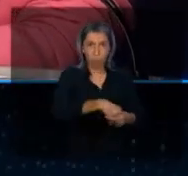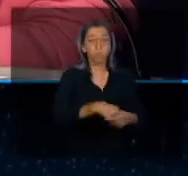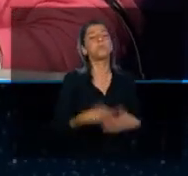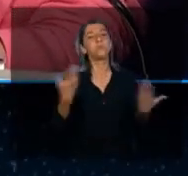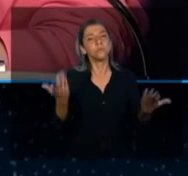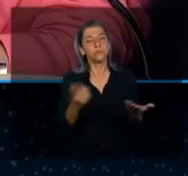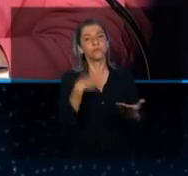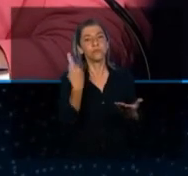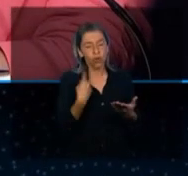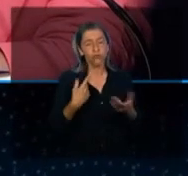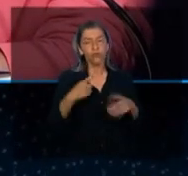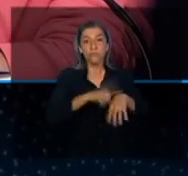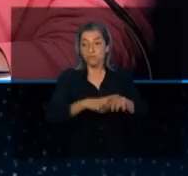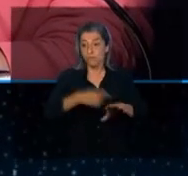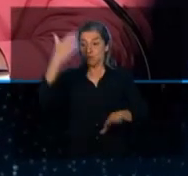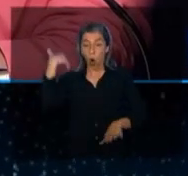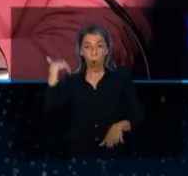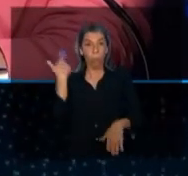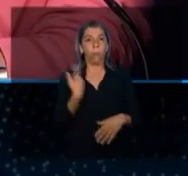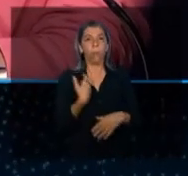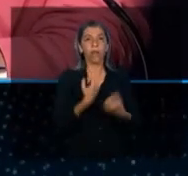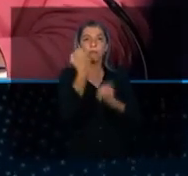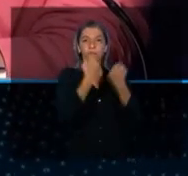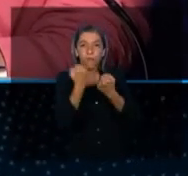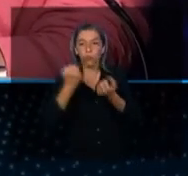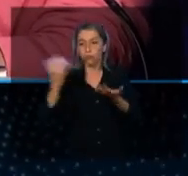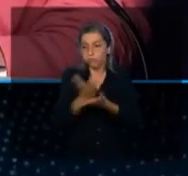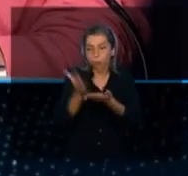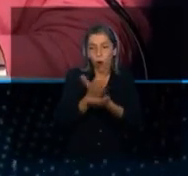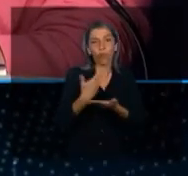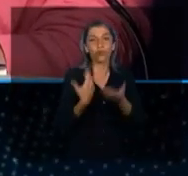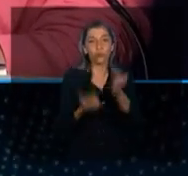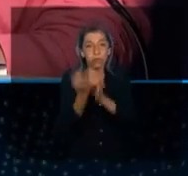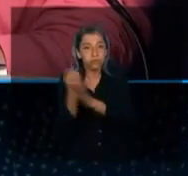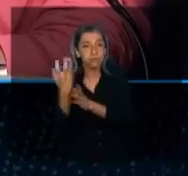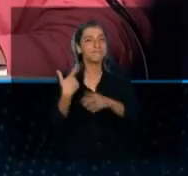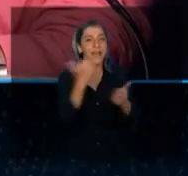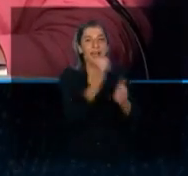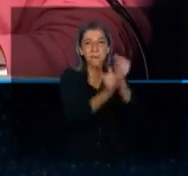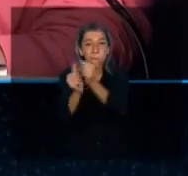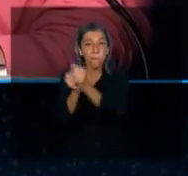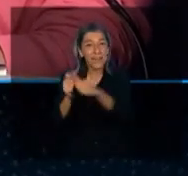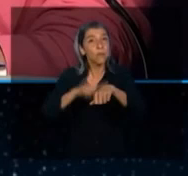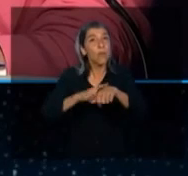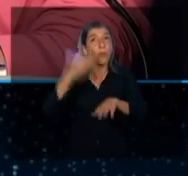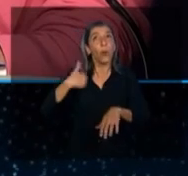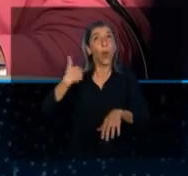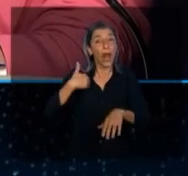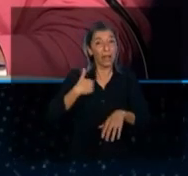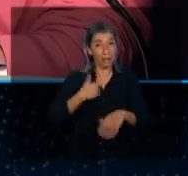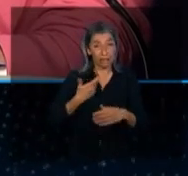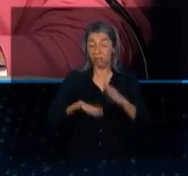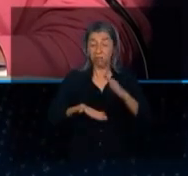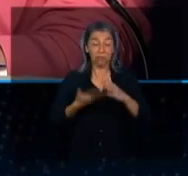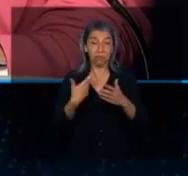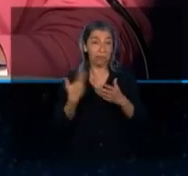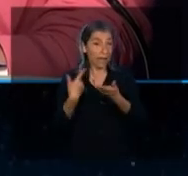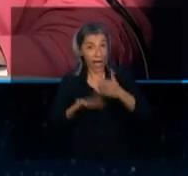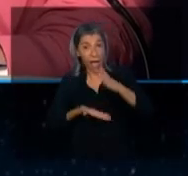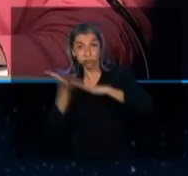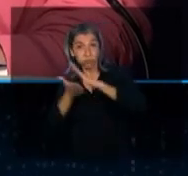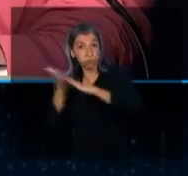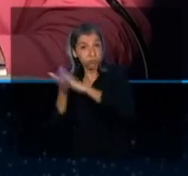régimen Automotriz para que vuelvan las automotrices que se ha venido de Argentina y también le di posibilidad de